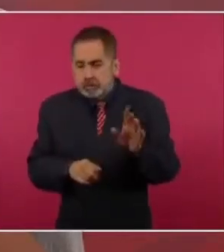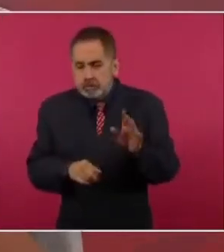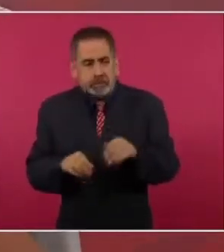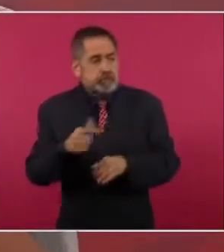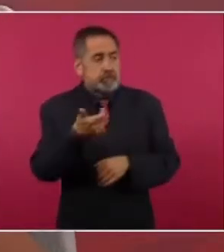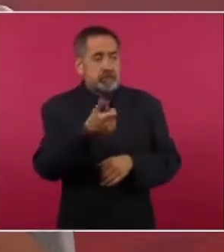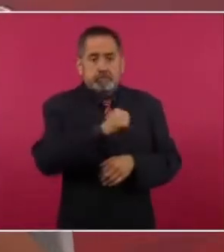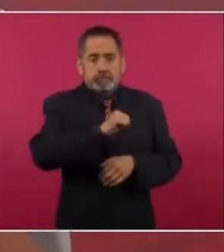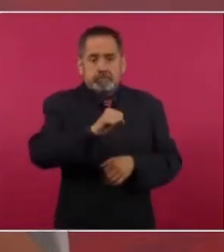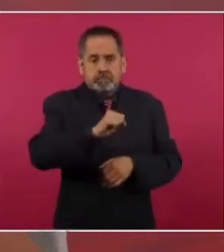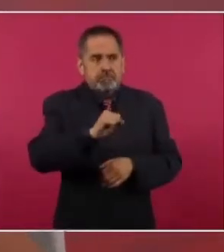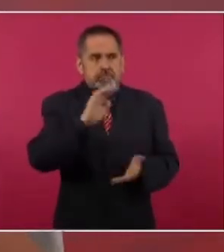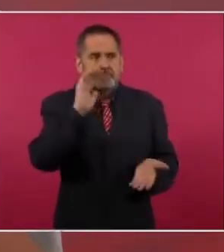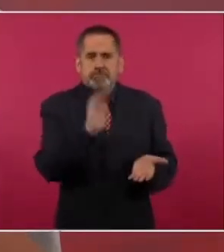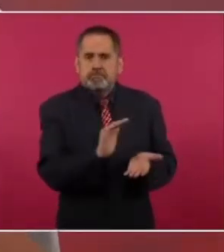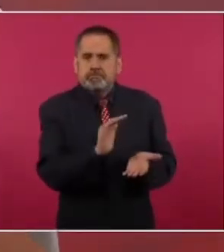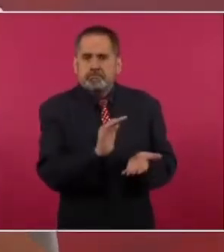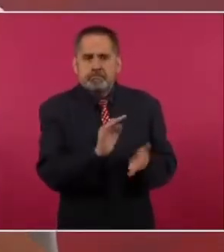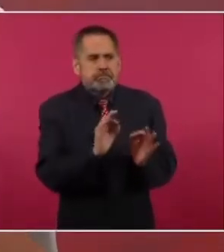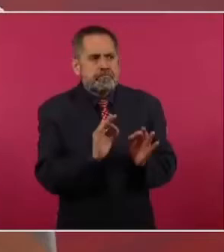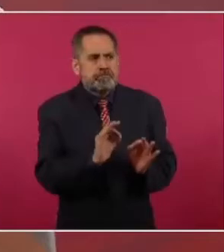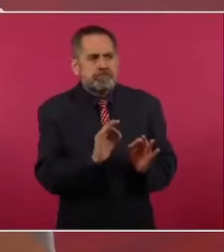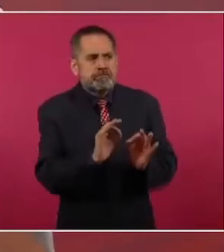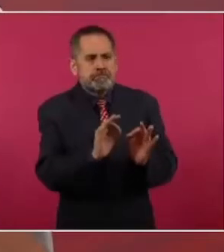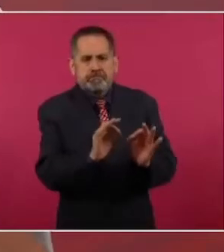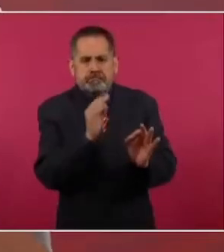abajo los precios de los energéticos.